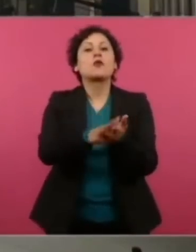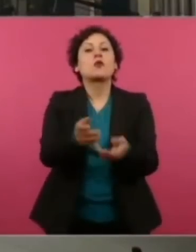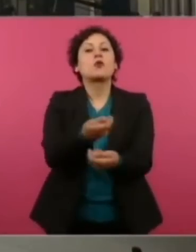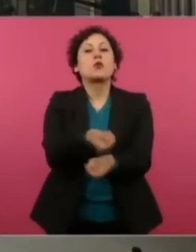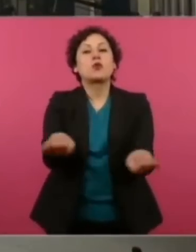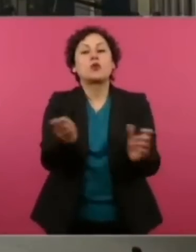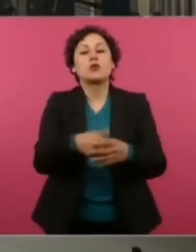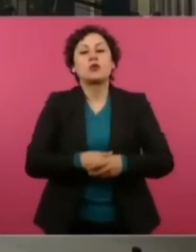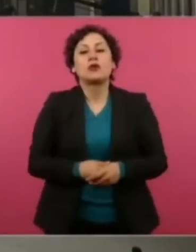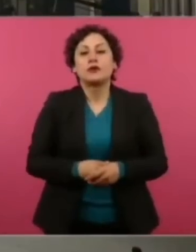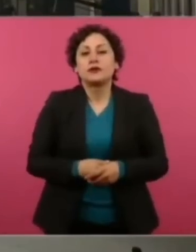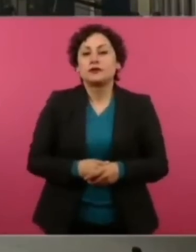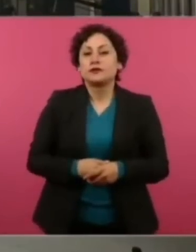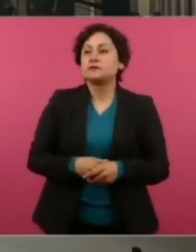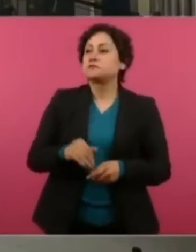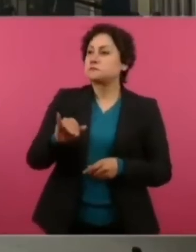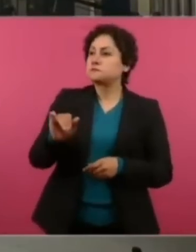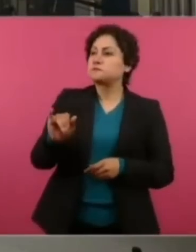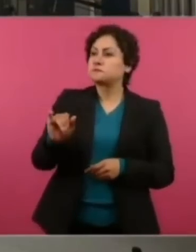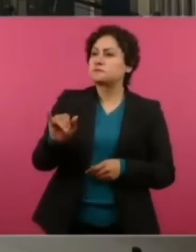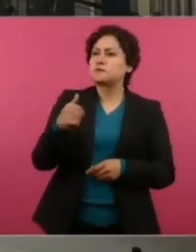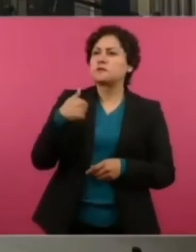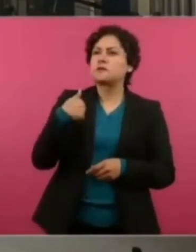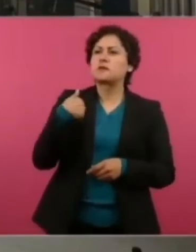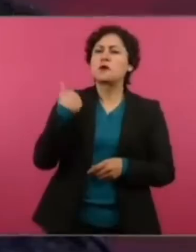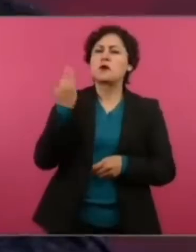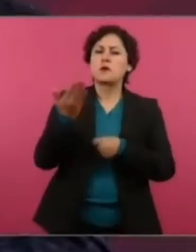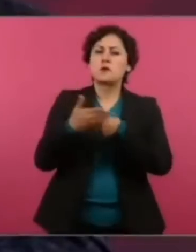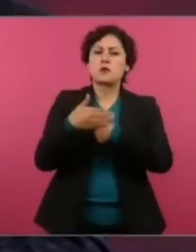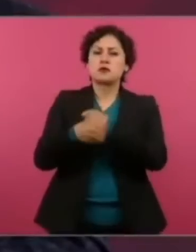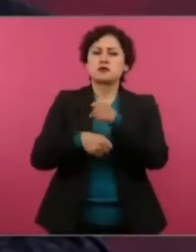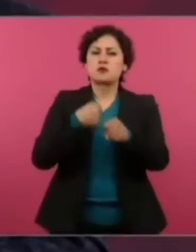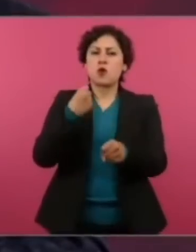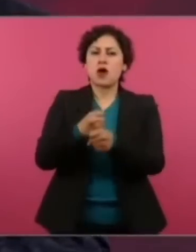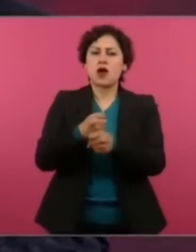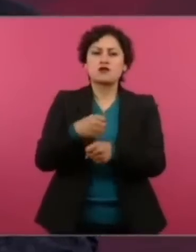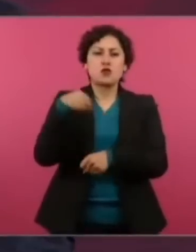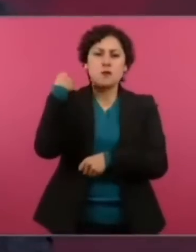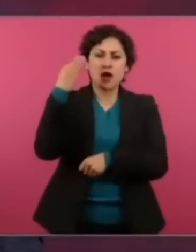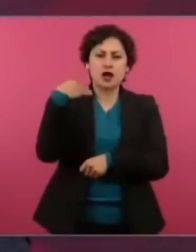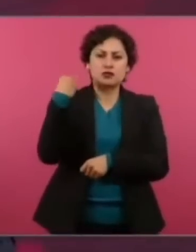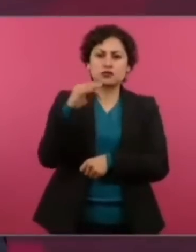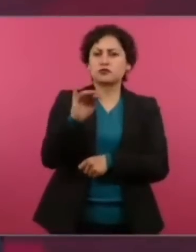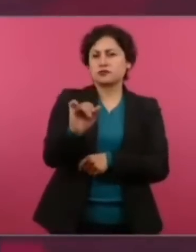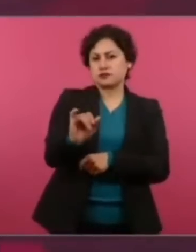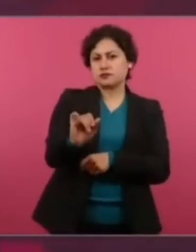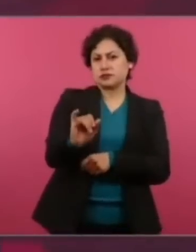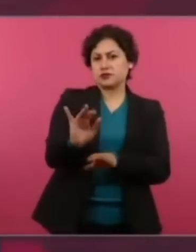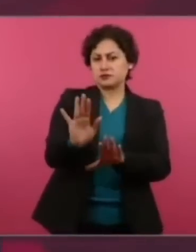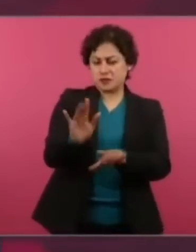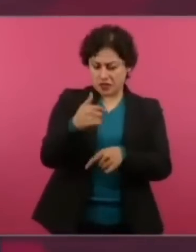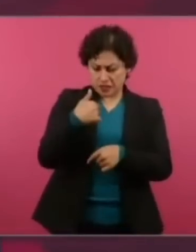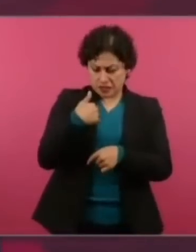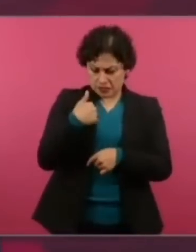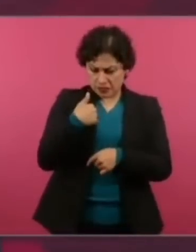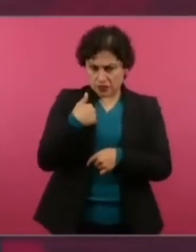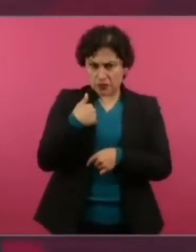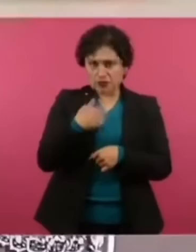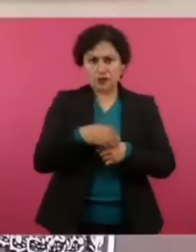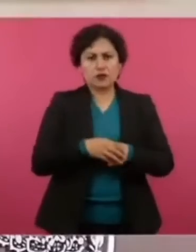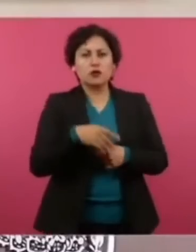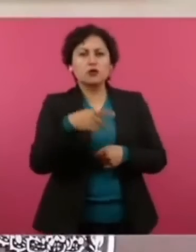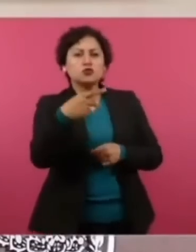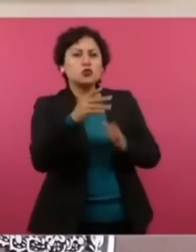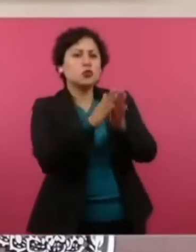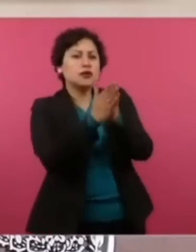En marzo del año próximo. En marzo del año próximo. Sí, del año próximo. Sí, lo voy a terminar en... ¿Su libro de memorias